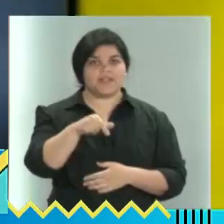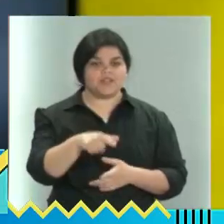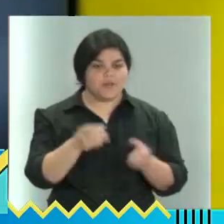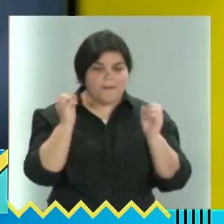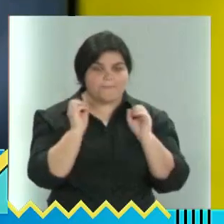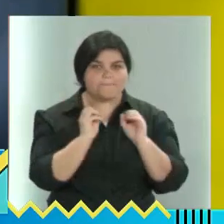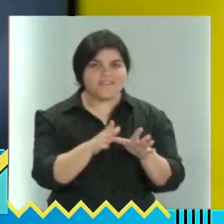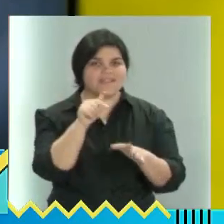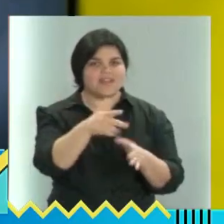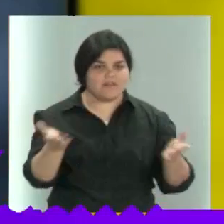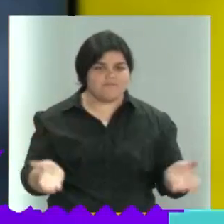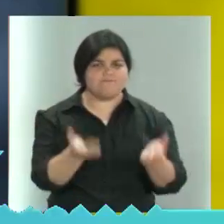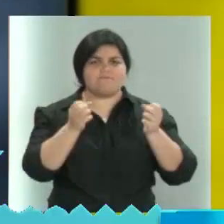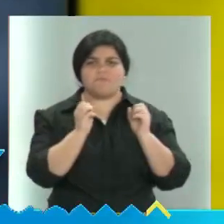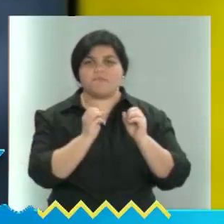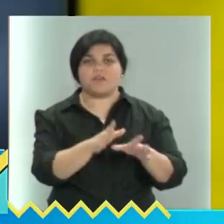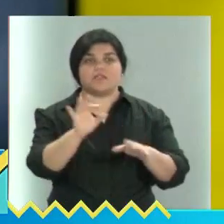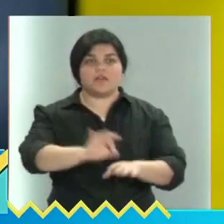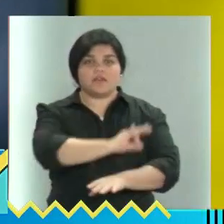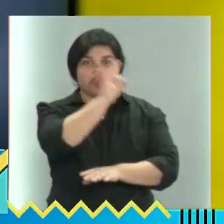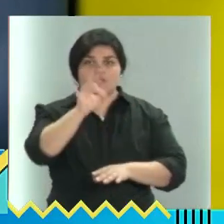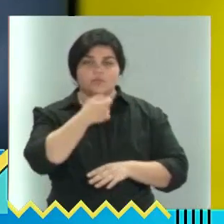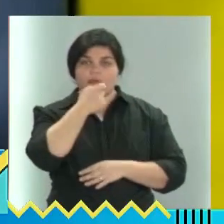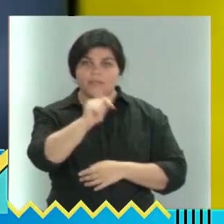inicial en la arquitectura mendocina,